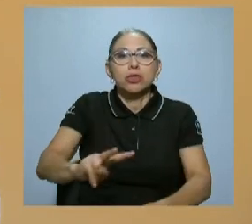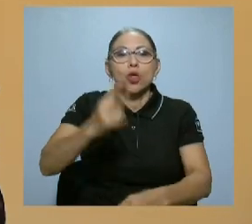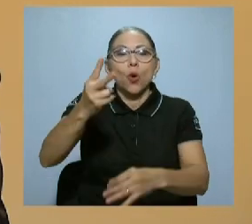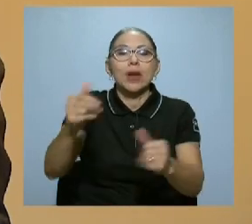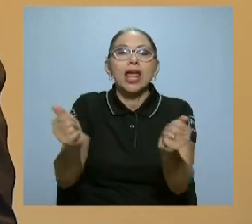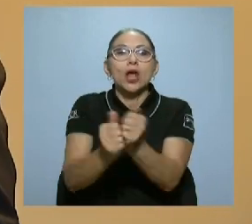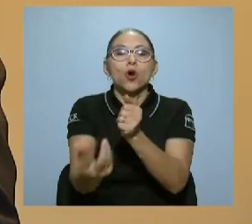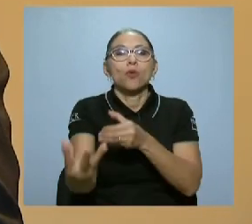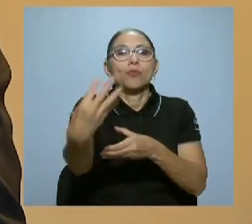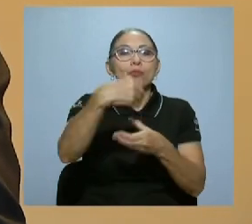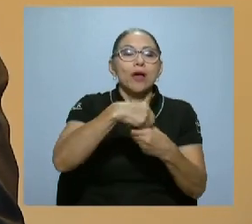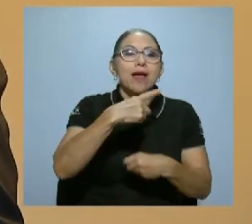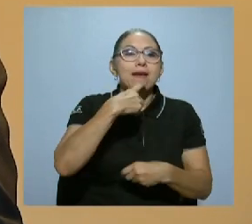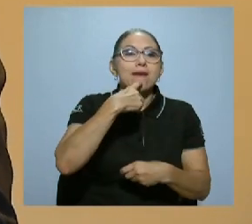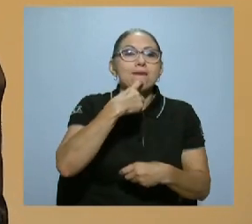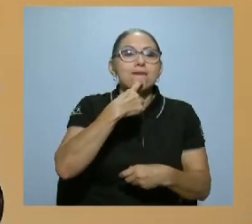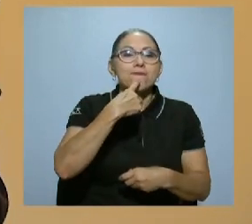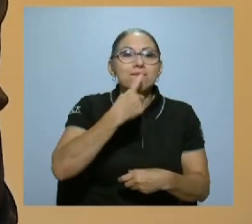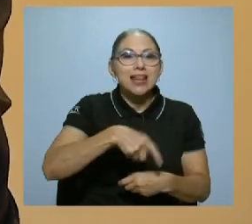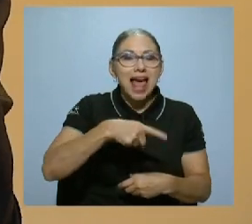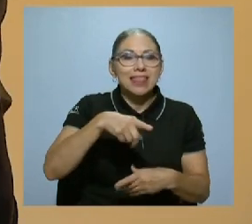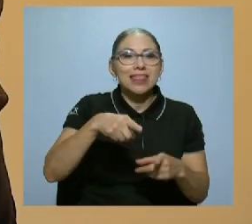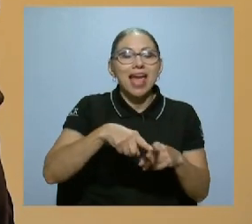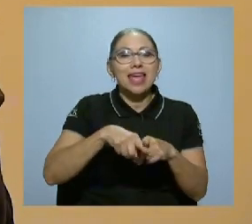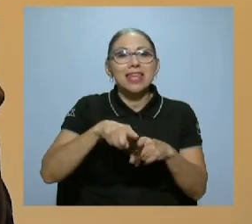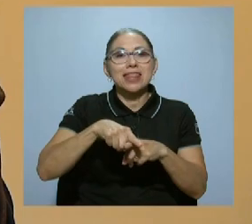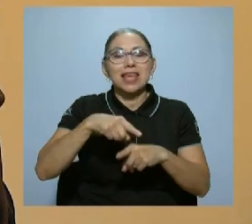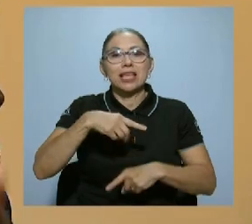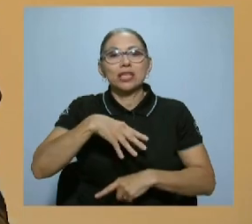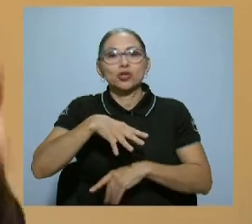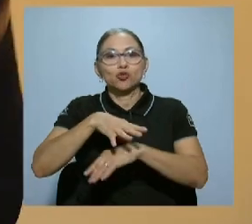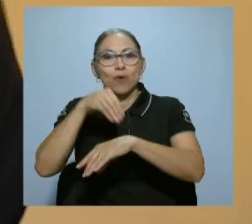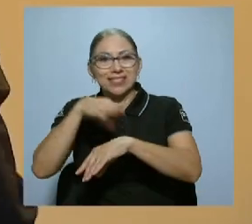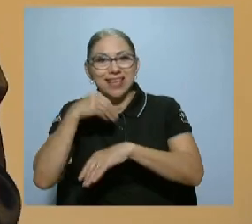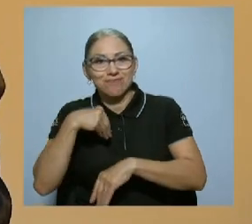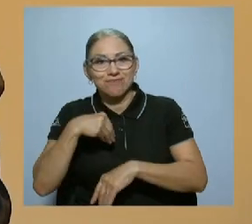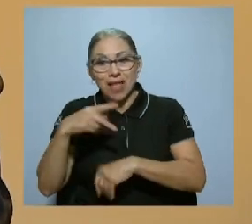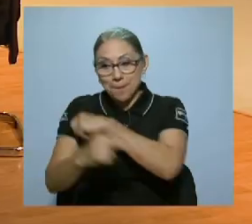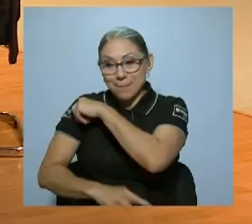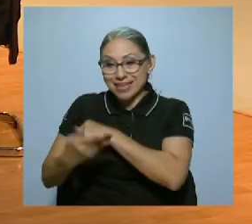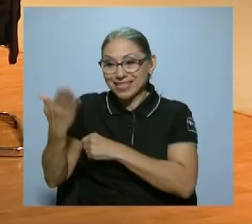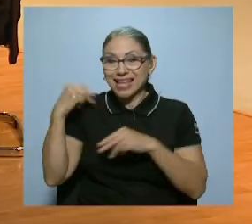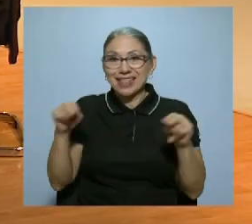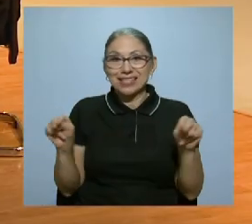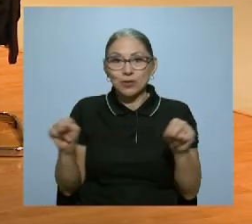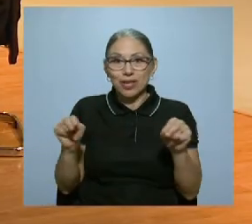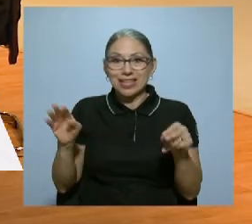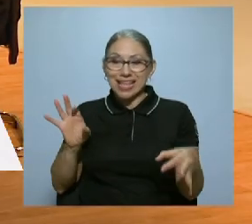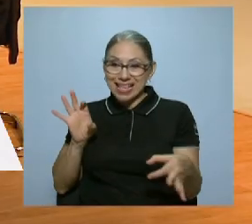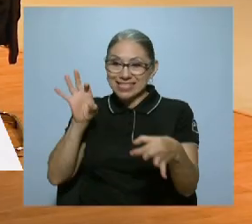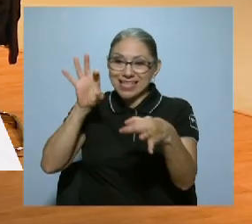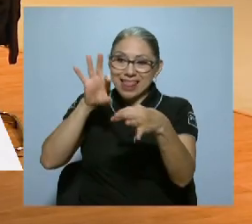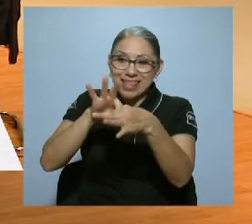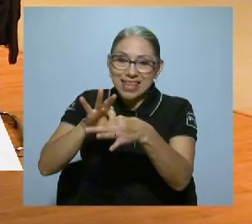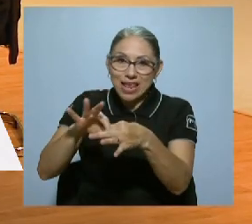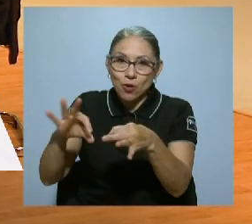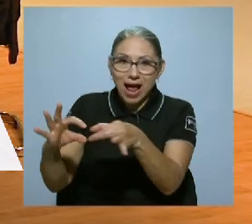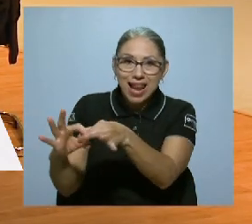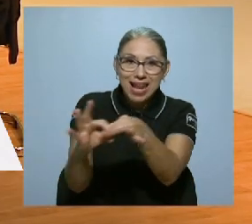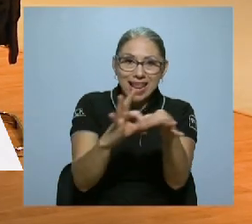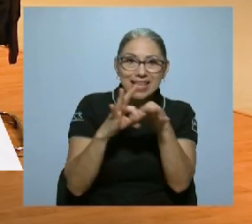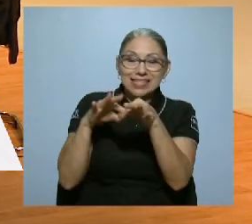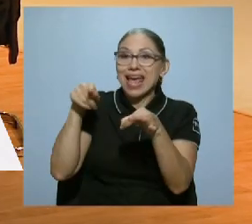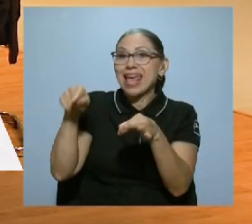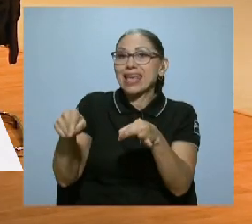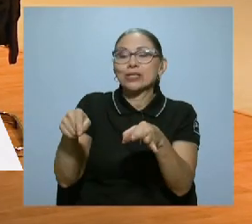de Finlandia y de Suecia, duplicó. Países que eran completamente neutrales se adhirieron a la alianza. Eso es una pérdida